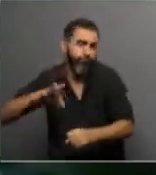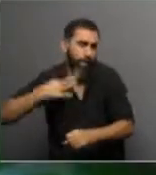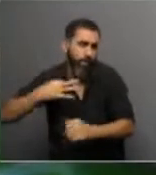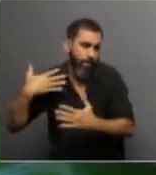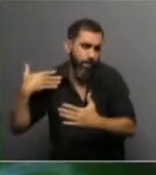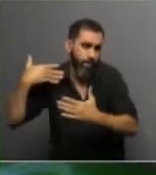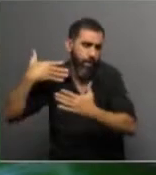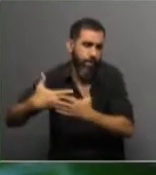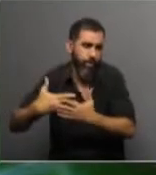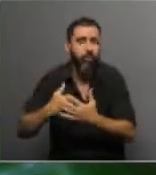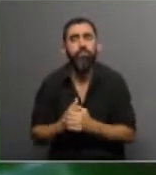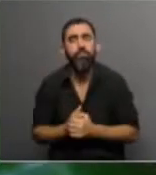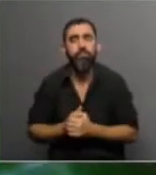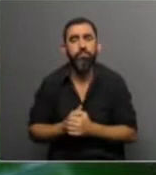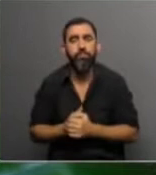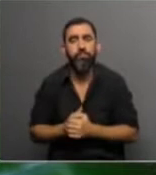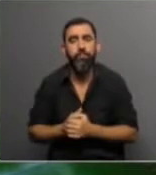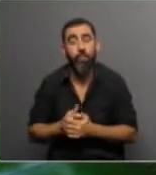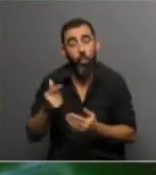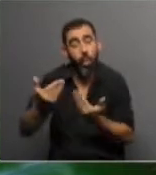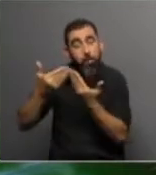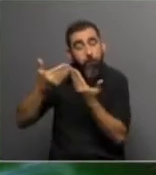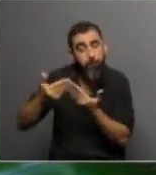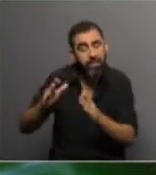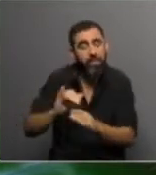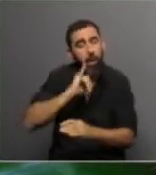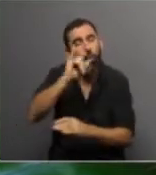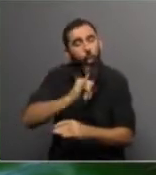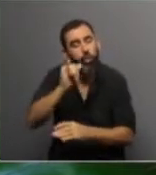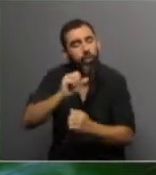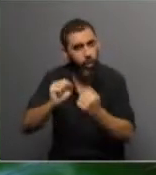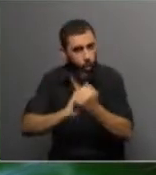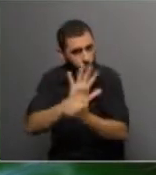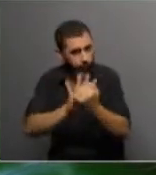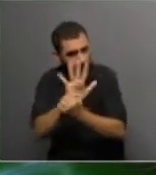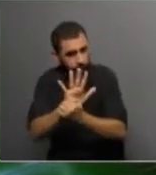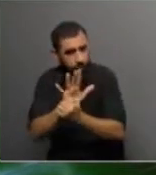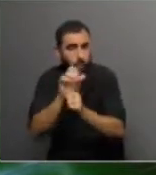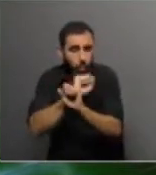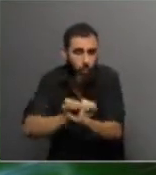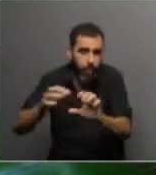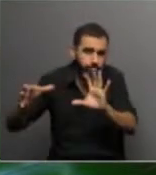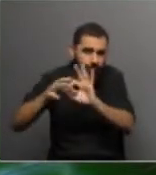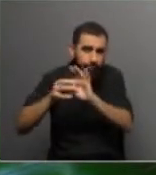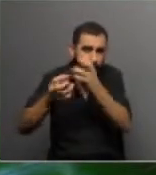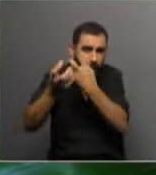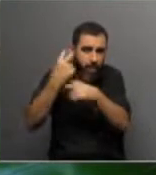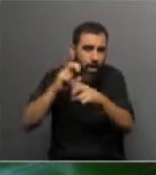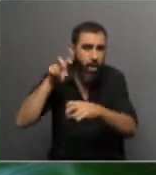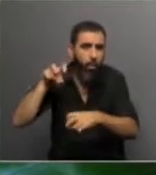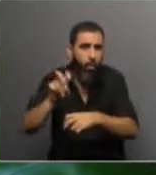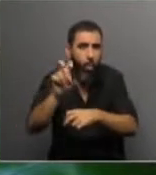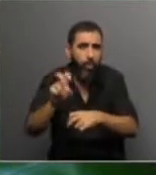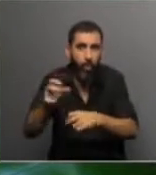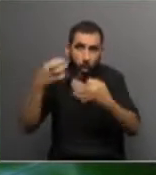y en murciélagos desde hace bastante tiempo. Cuando empezaron a aparecer las noticias del SARS-CoV-2 y la teoría que lo vinculaba con murciélagos, dijiste, bueno, me